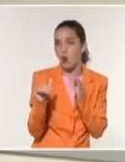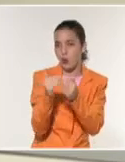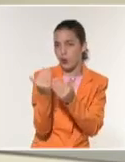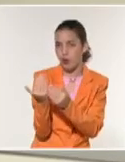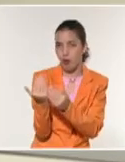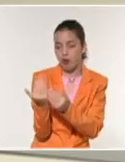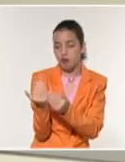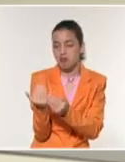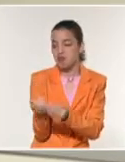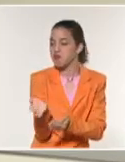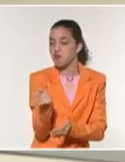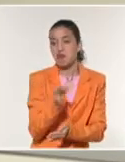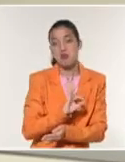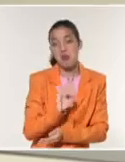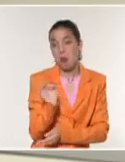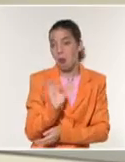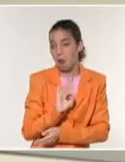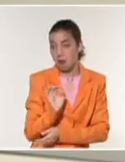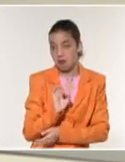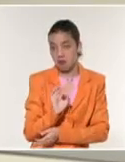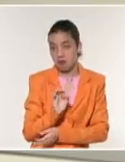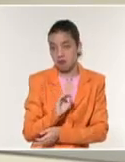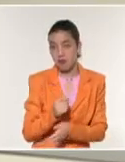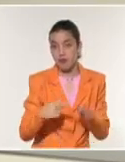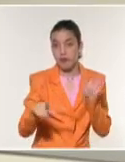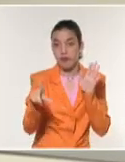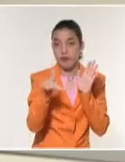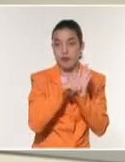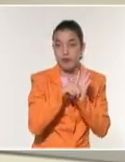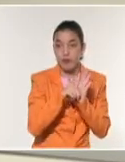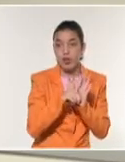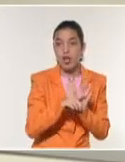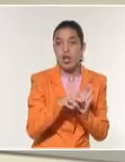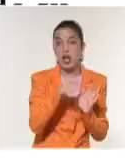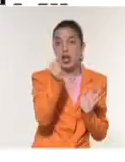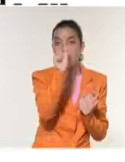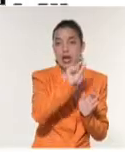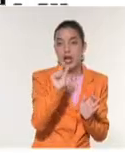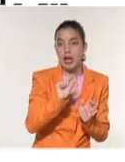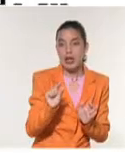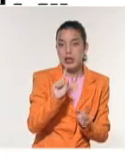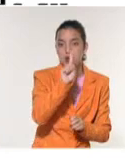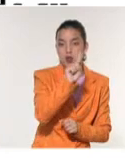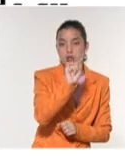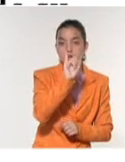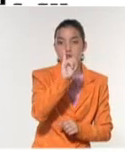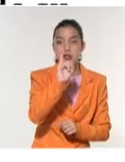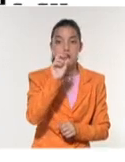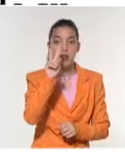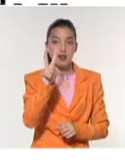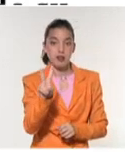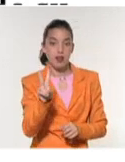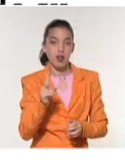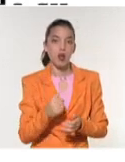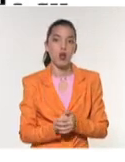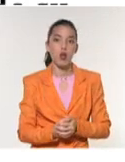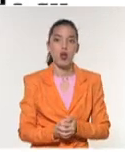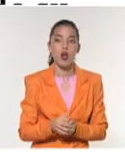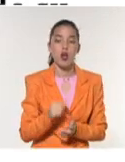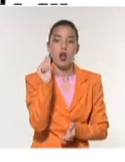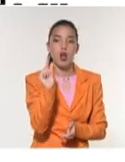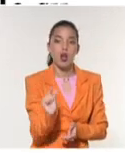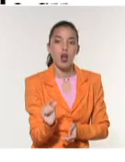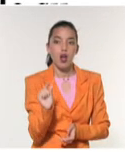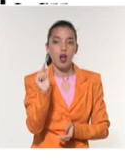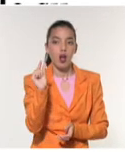y la propia ley en su artículo 162 establece que la persona que está sujeta